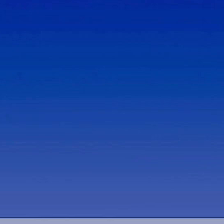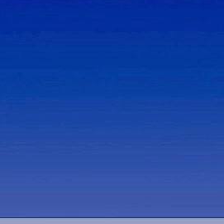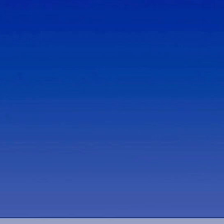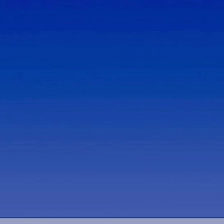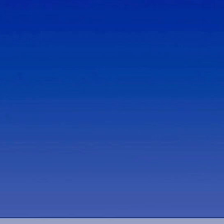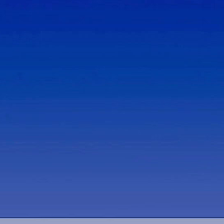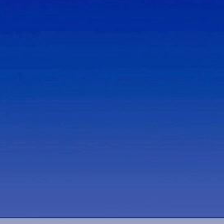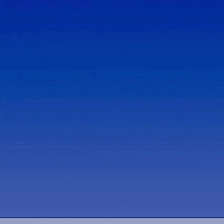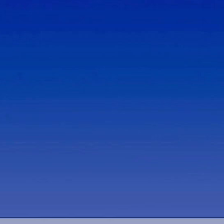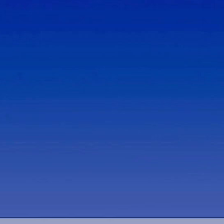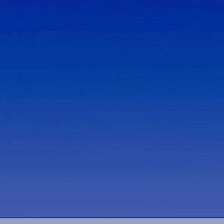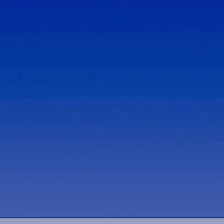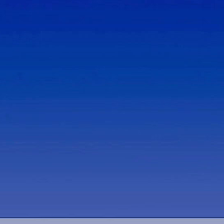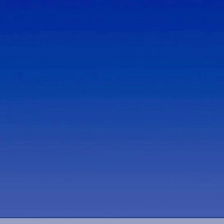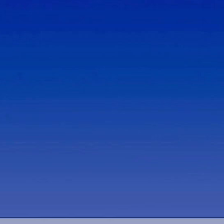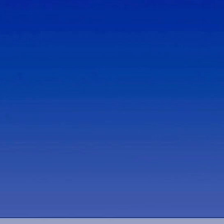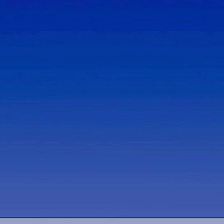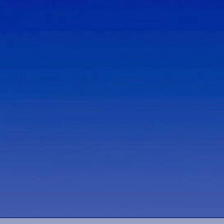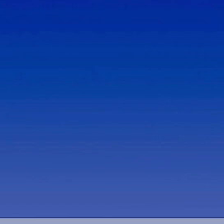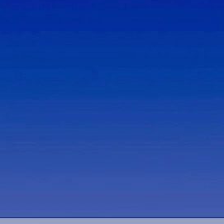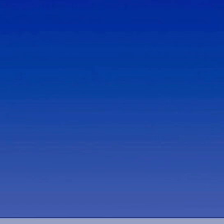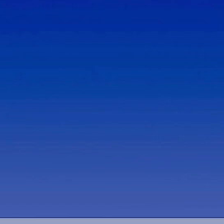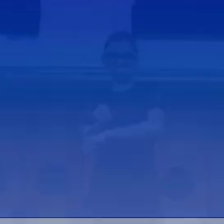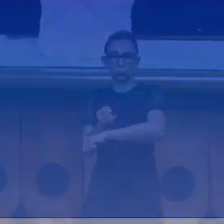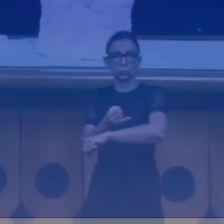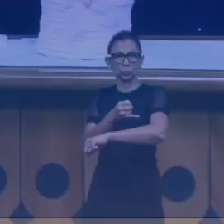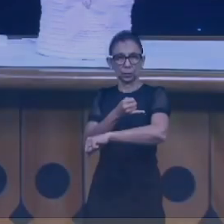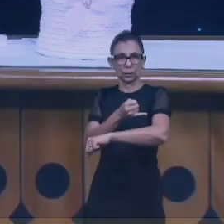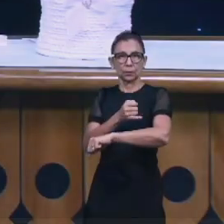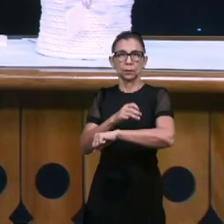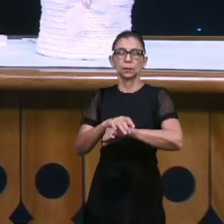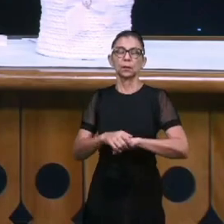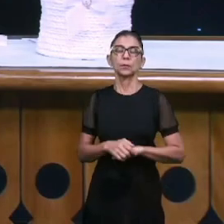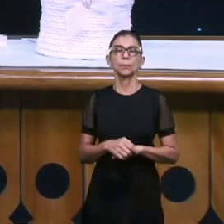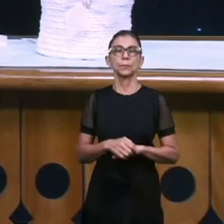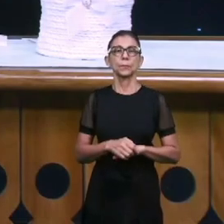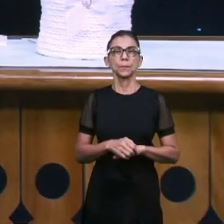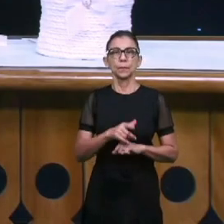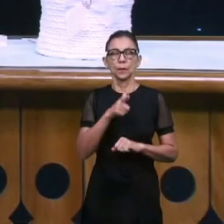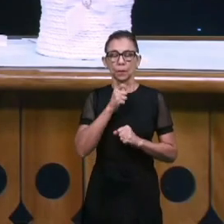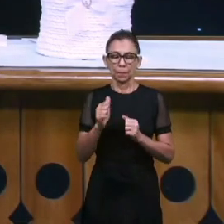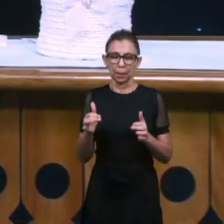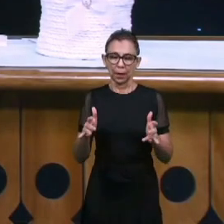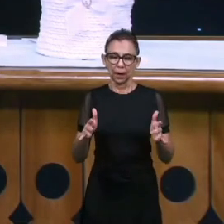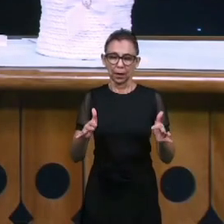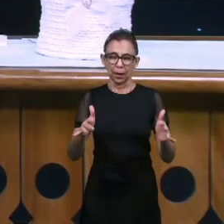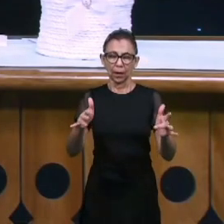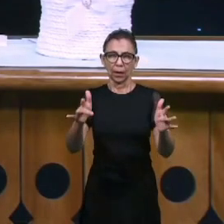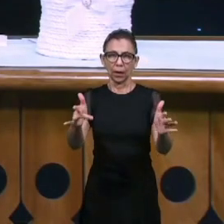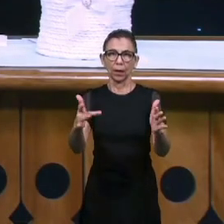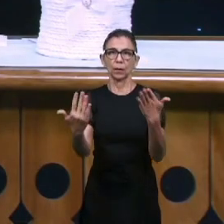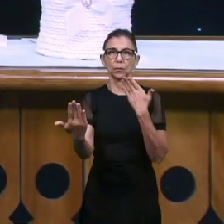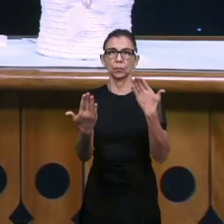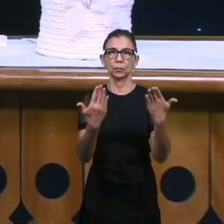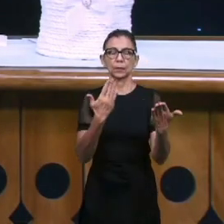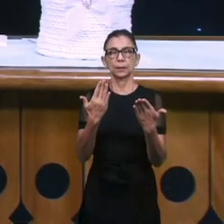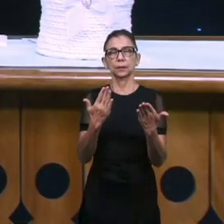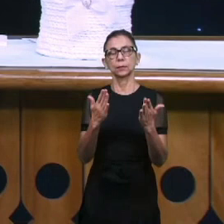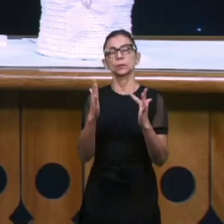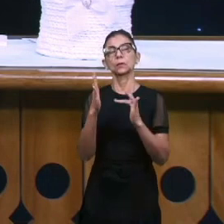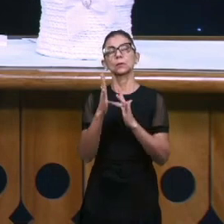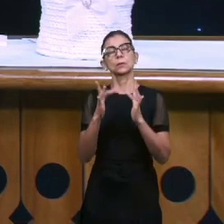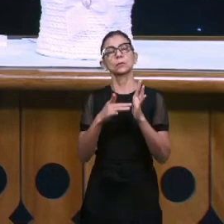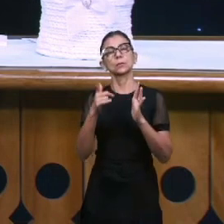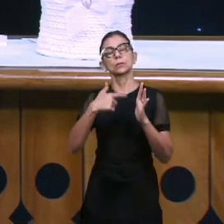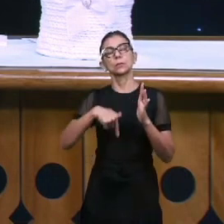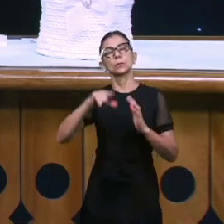el Jordán. Todos tienen que pasar por el Jordán. Habla respecto de Jesús. Todos tienen que pasar por Jesús. Todos tienen que